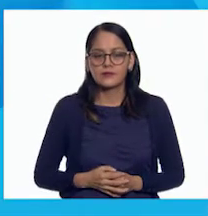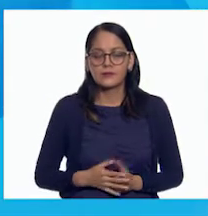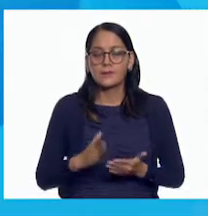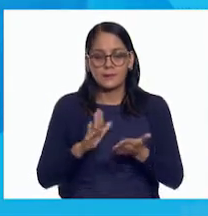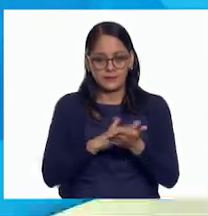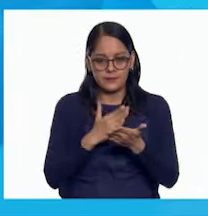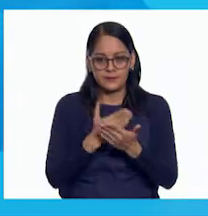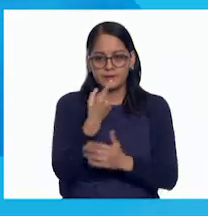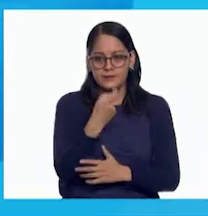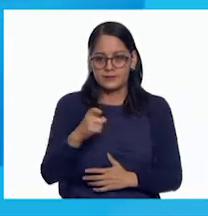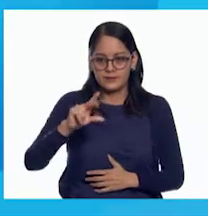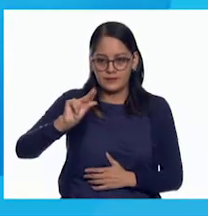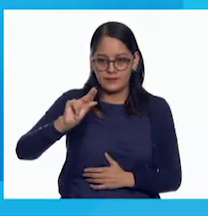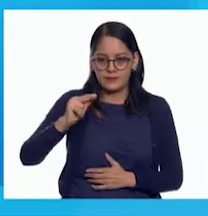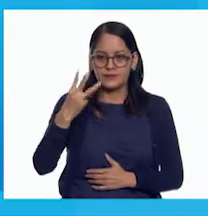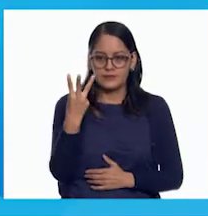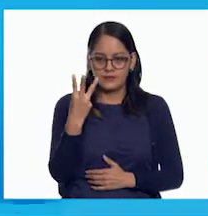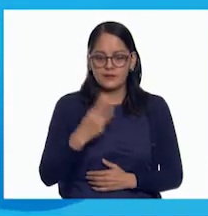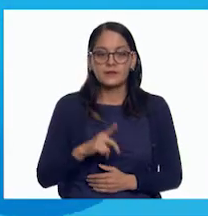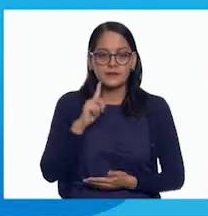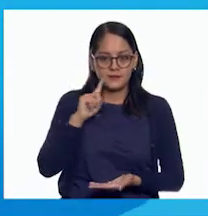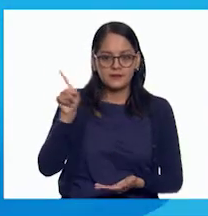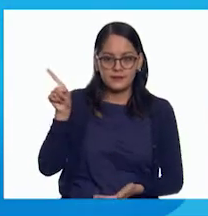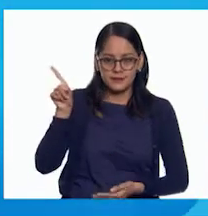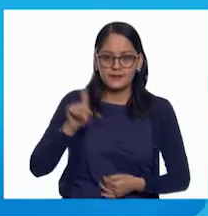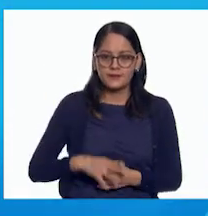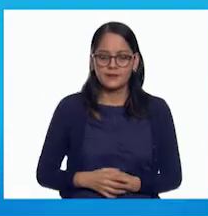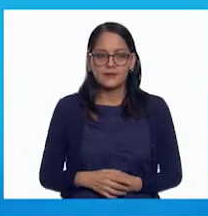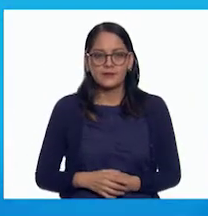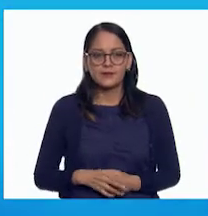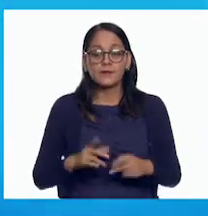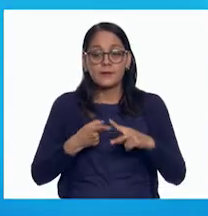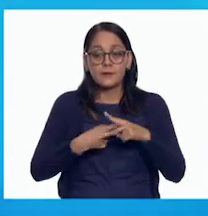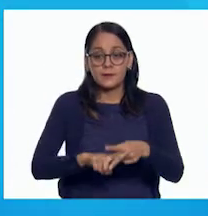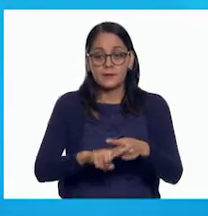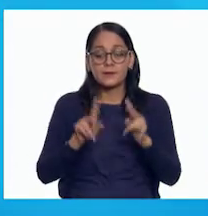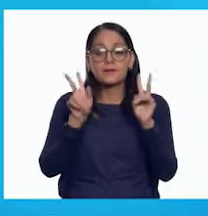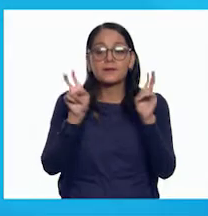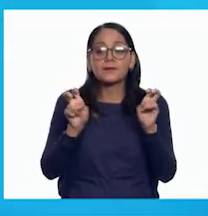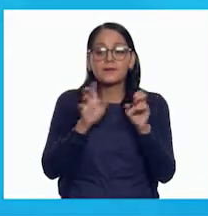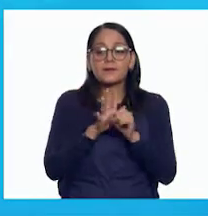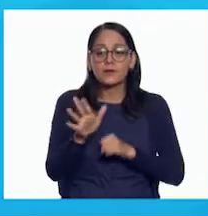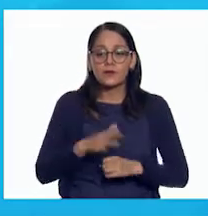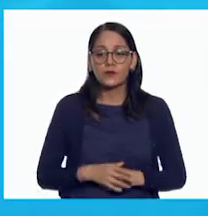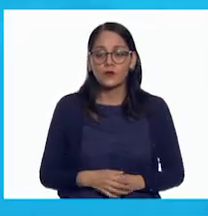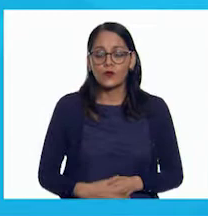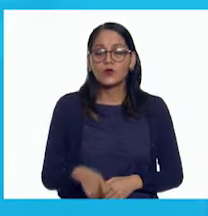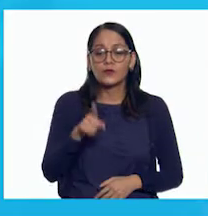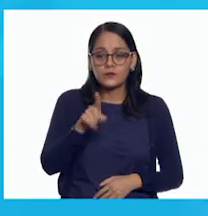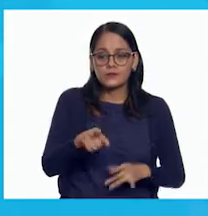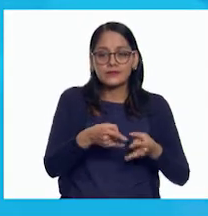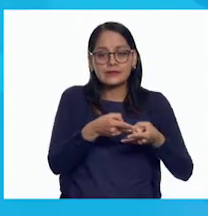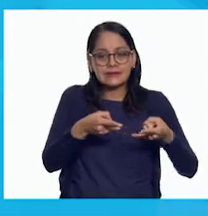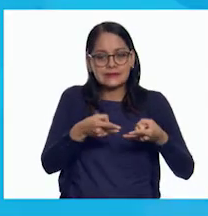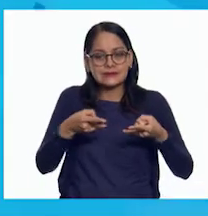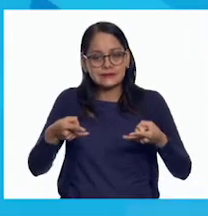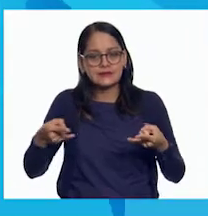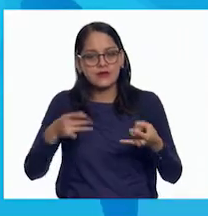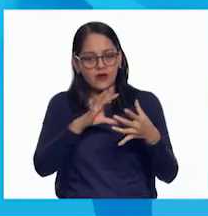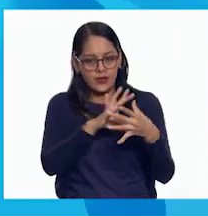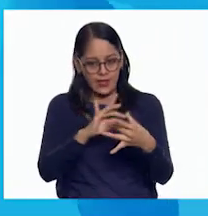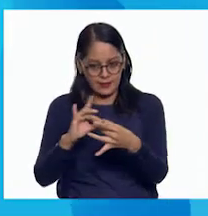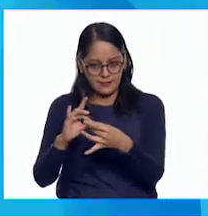Página 183, ahí la tenemos. Ahí la tenemos. Y empieza el título Cuentacuentos. En